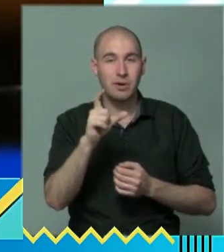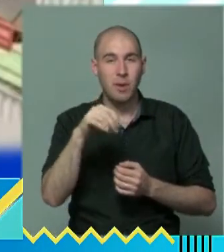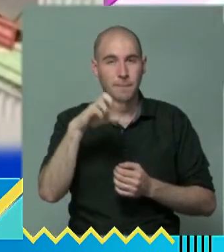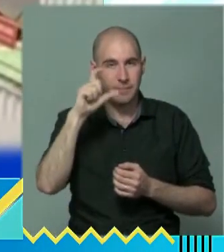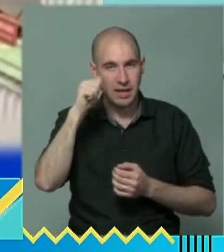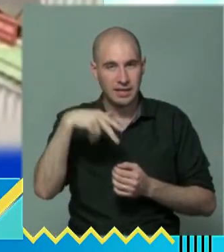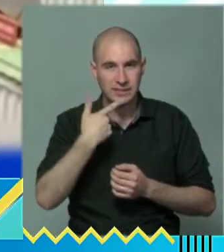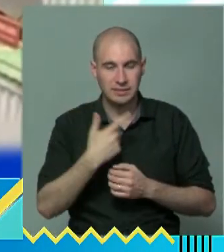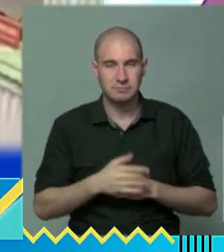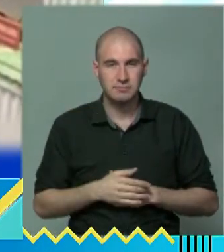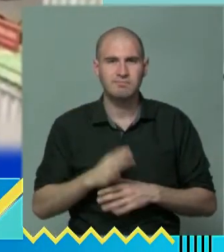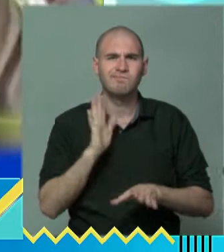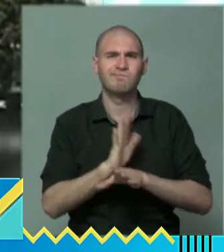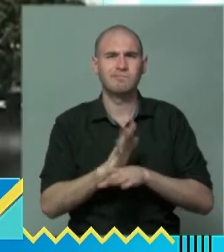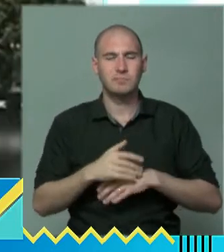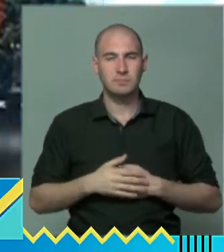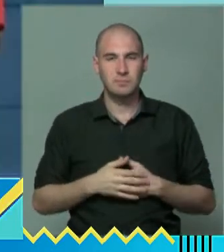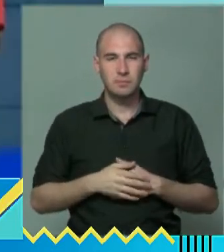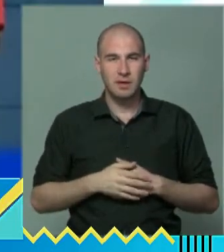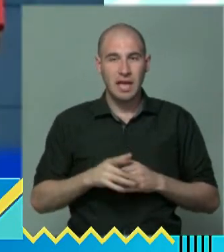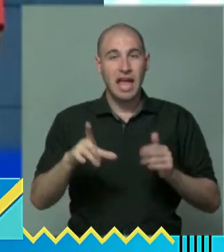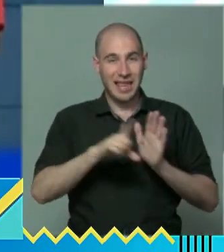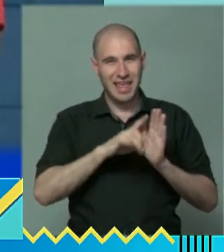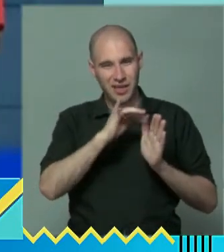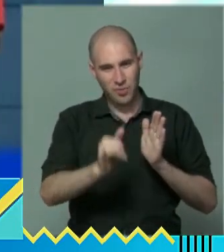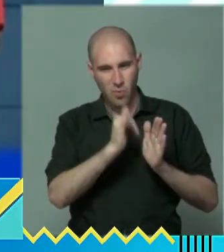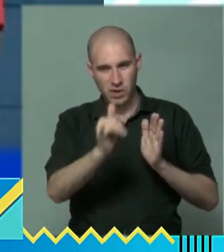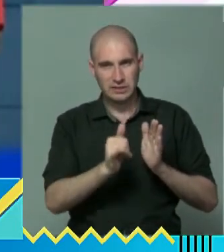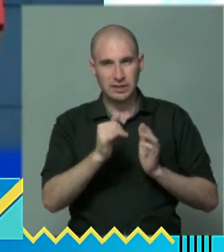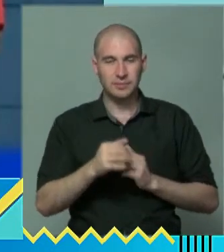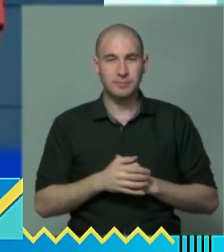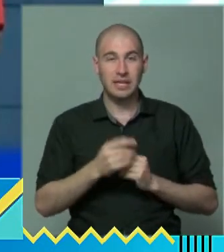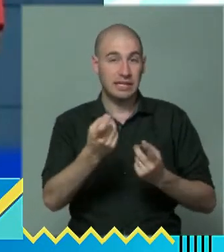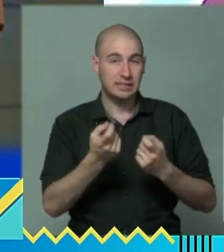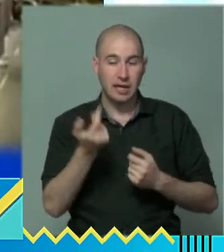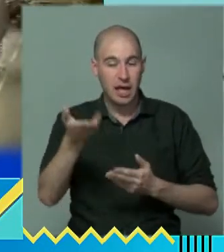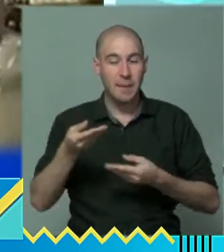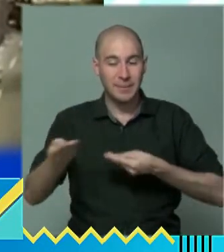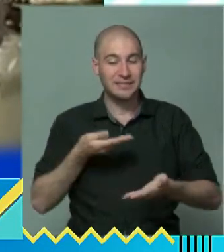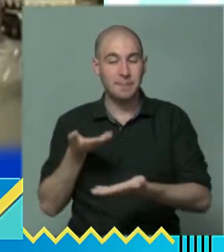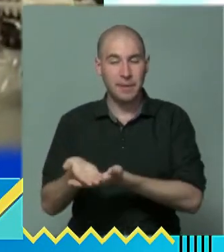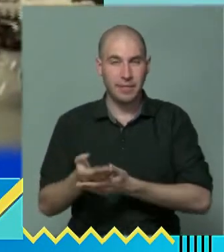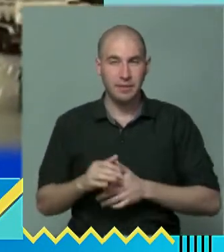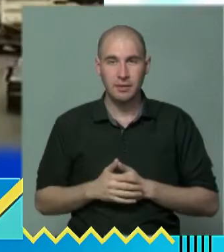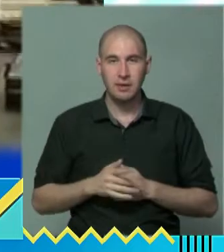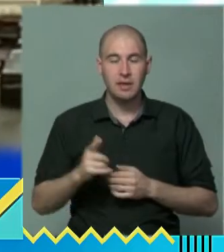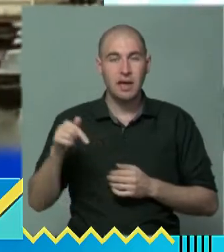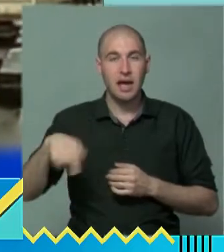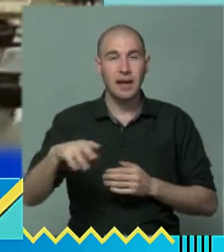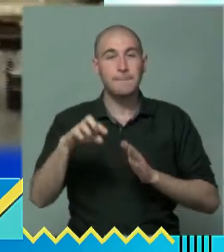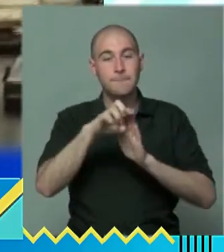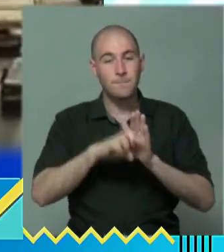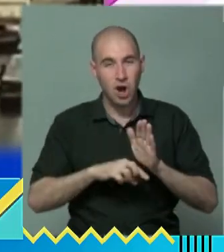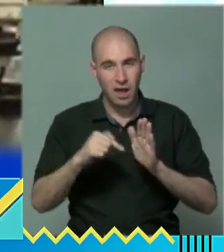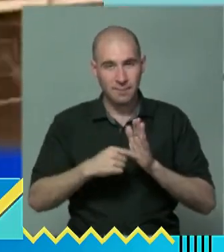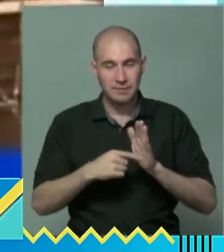compliance, y eso significa, y lo que la ley sugiere y requiere a las empresas, es que tengan estos programas